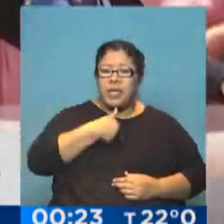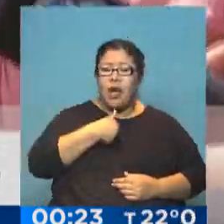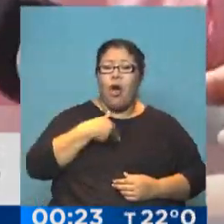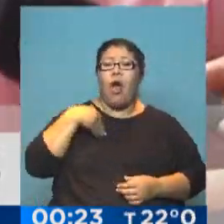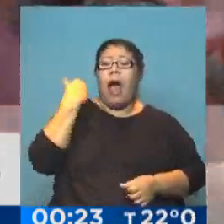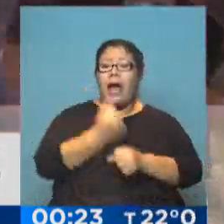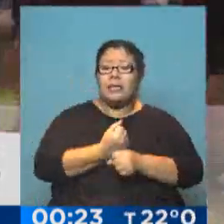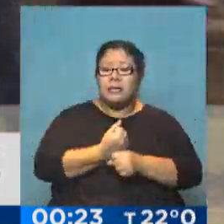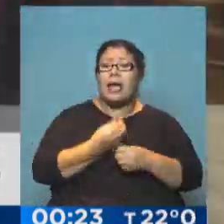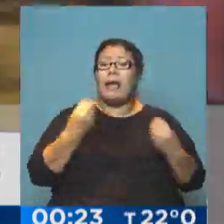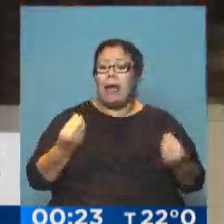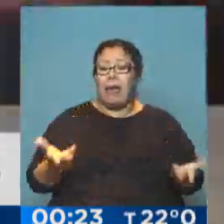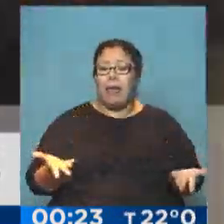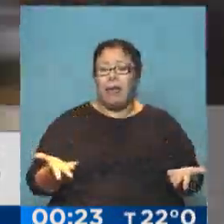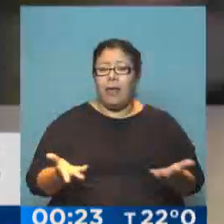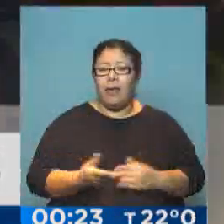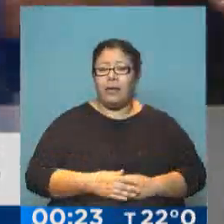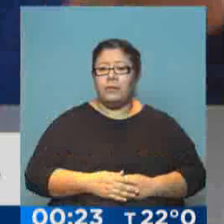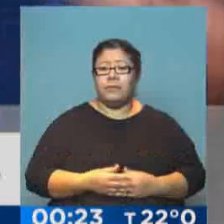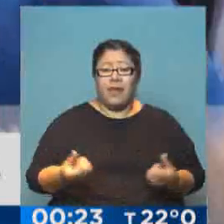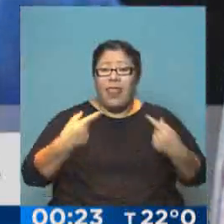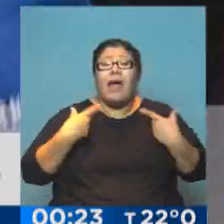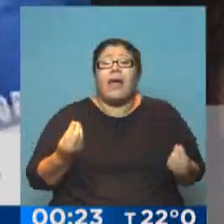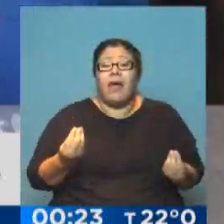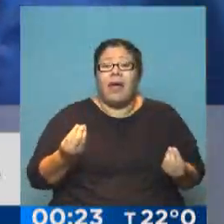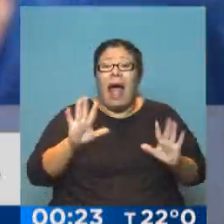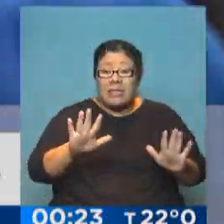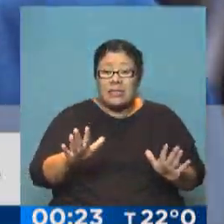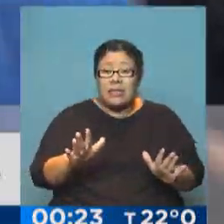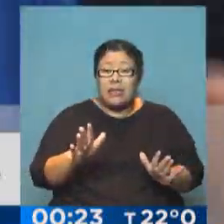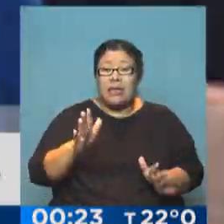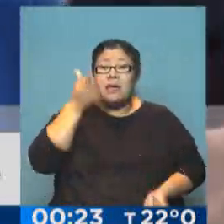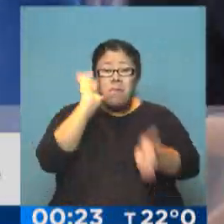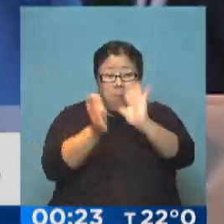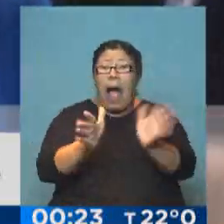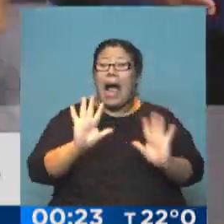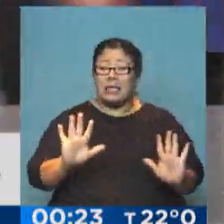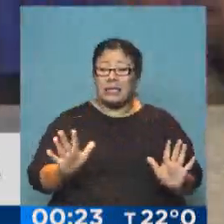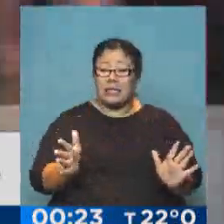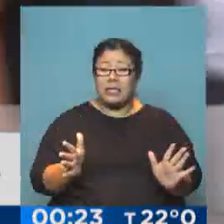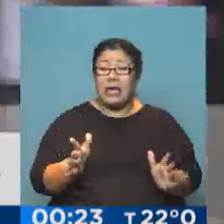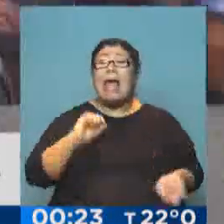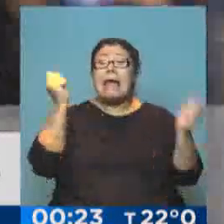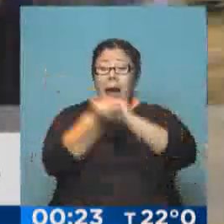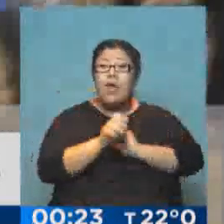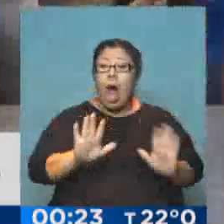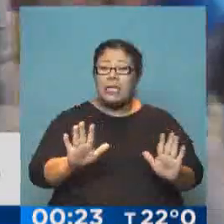suman. ¿Entienden? Que nos dio esto. Este es el resultado, este es el resultado, este es el cambio.